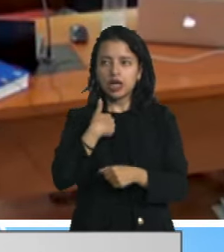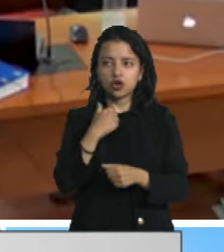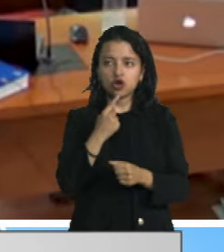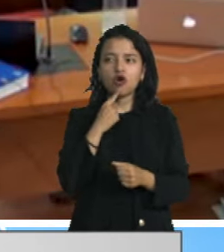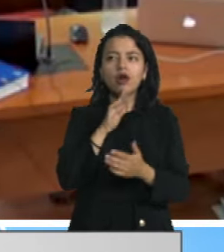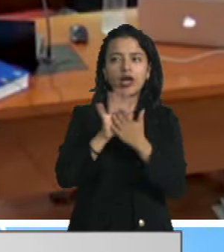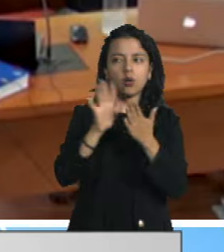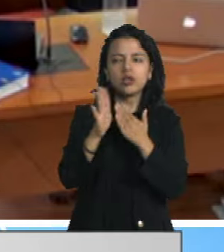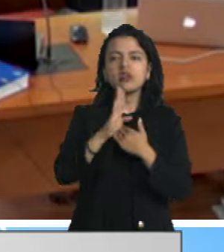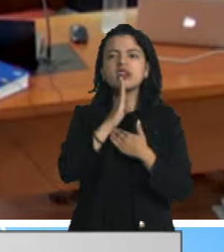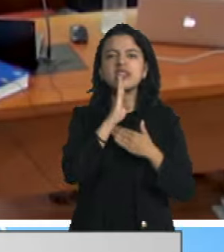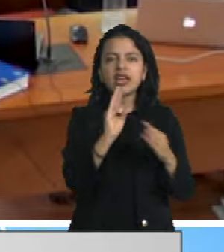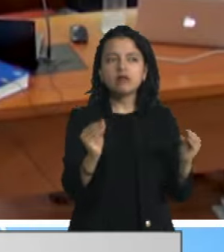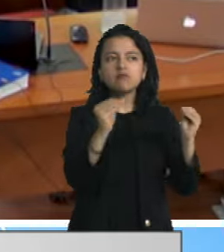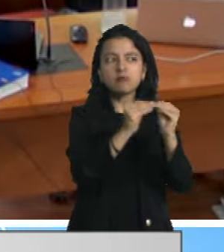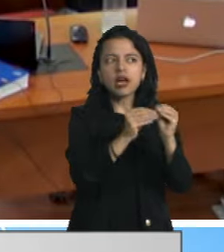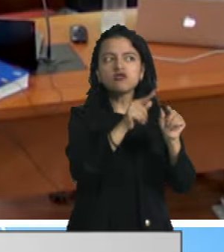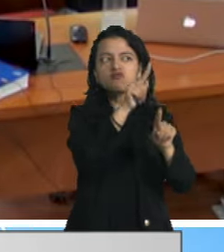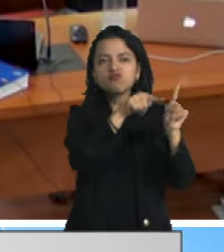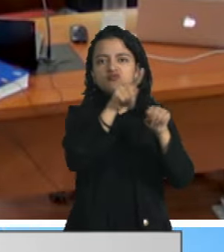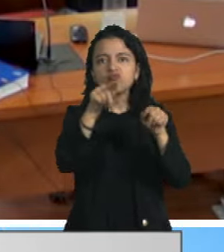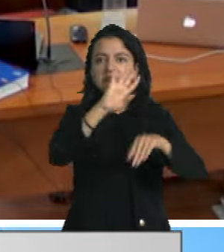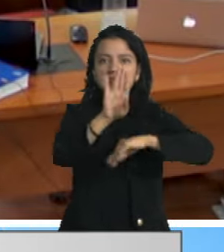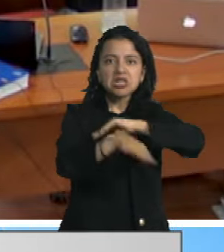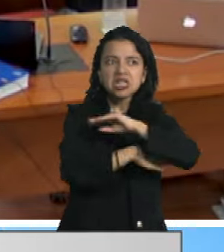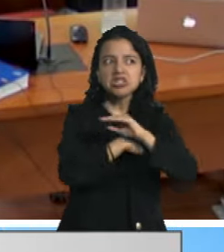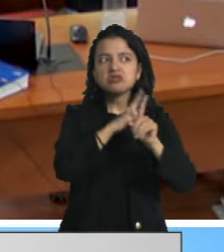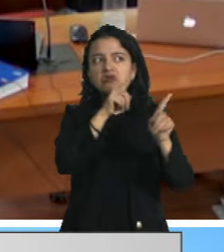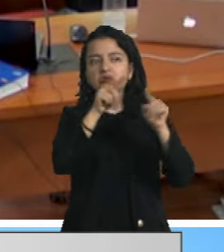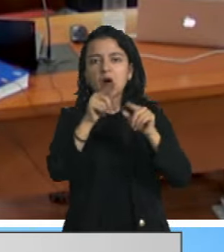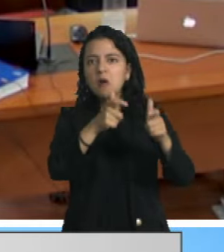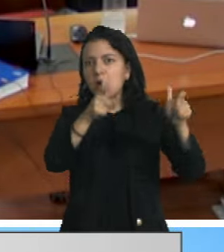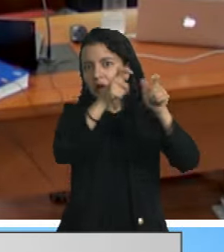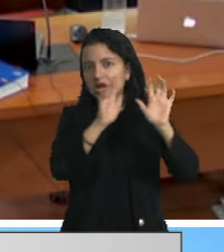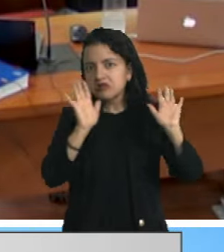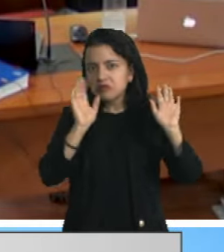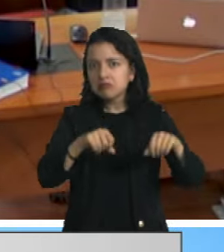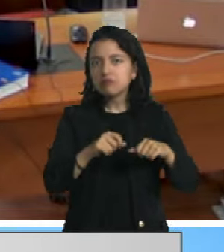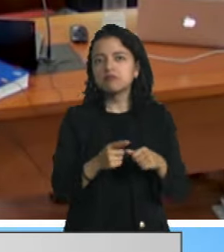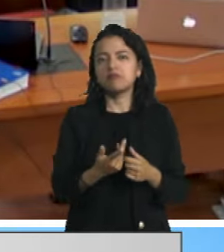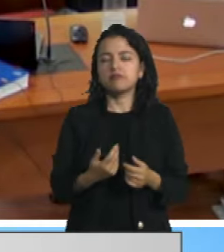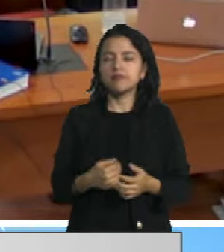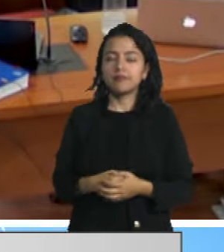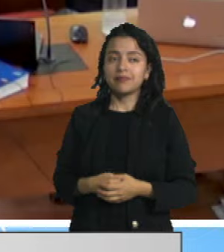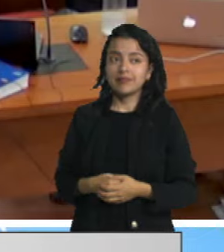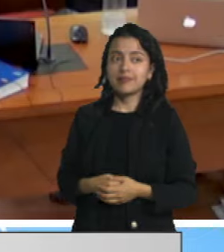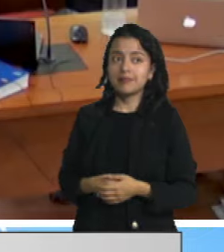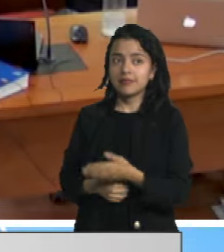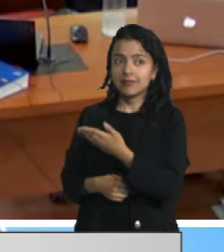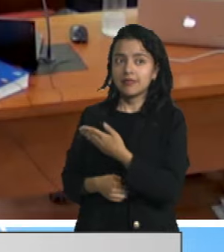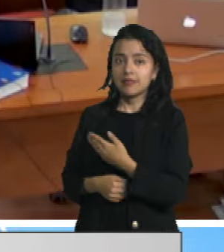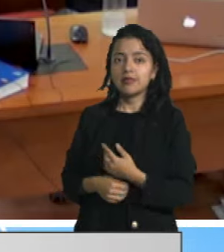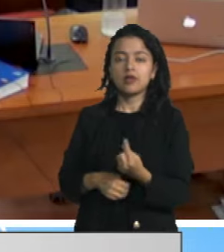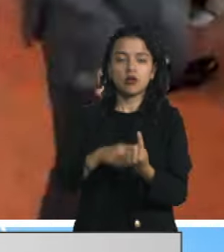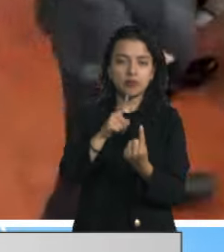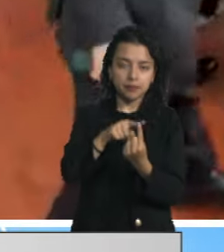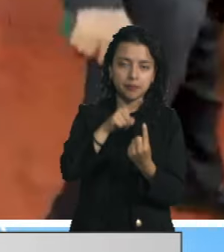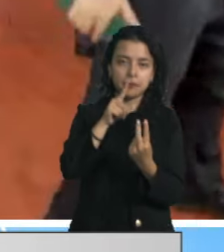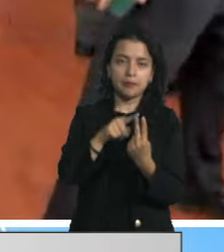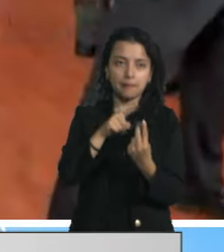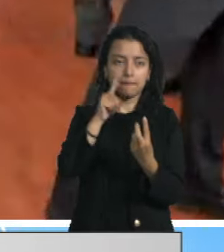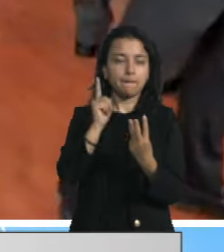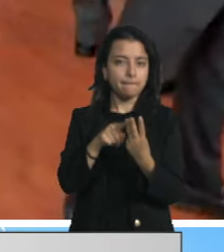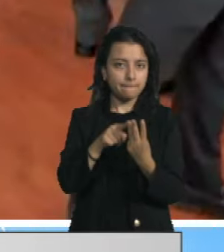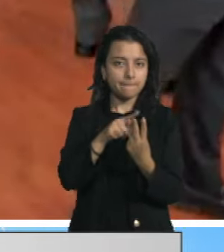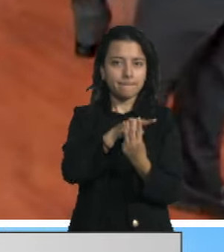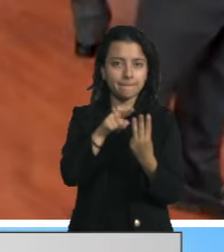funcionarios públicos de alto rango. En una segunda etapa, sí. Esta primera etapa comprende a los señores Pinilla, Olmedo López, Luis Eduardo López